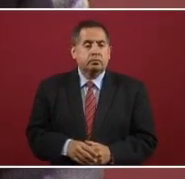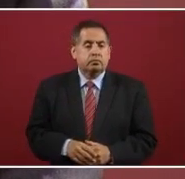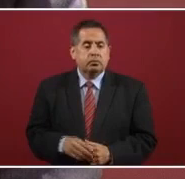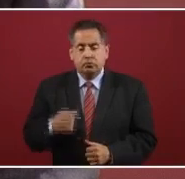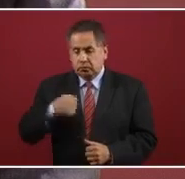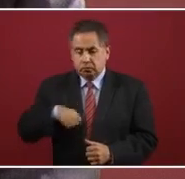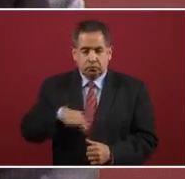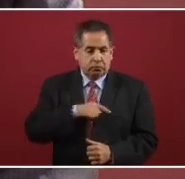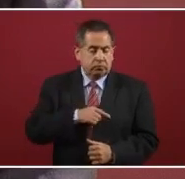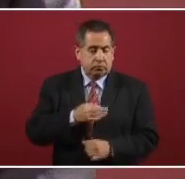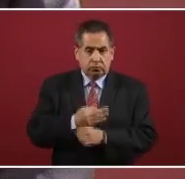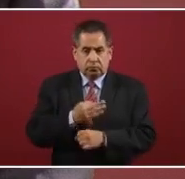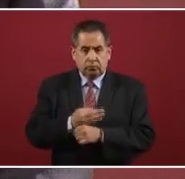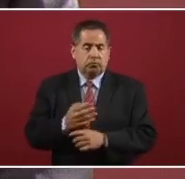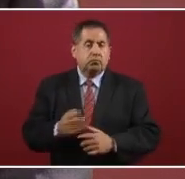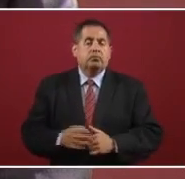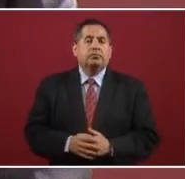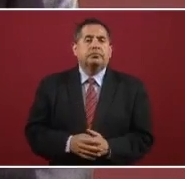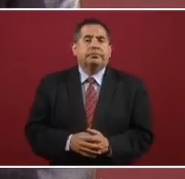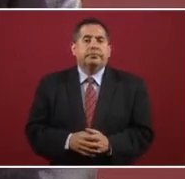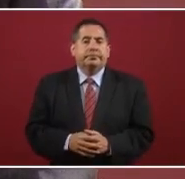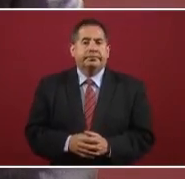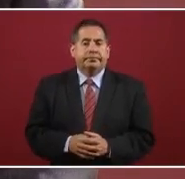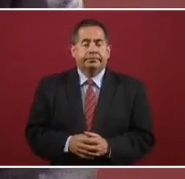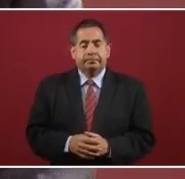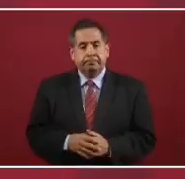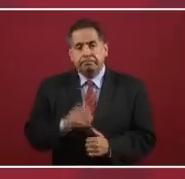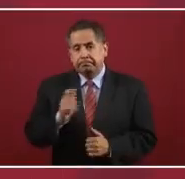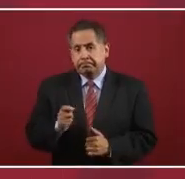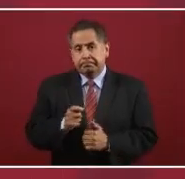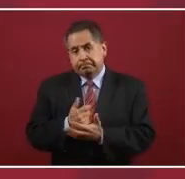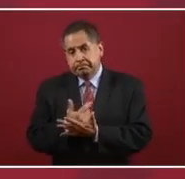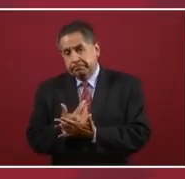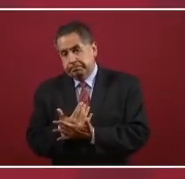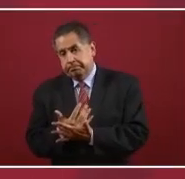estamos ahora en espera